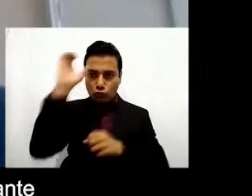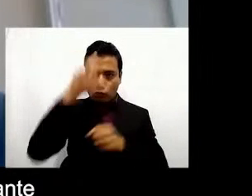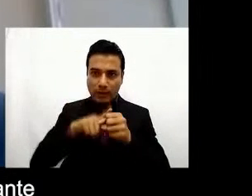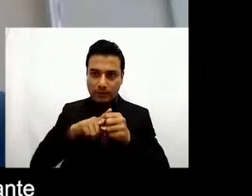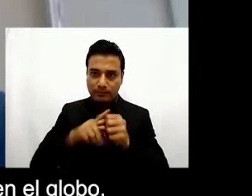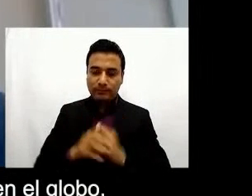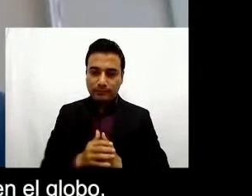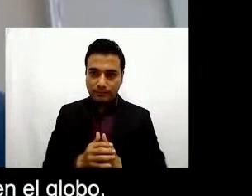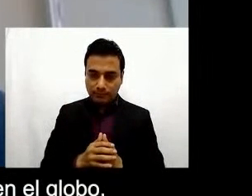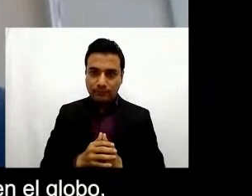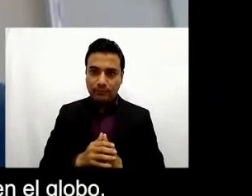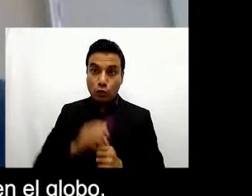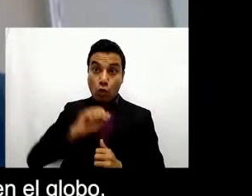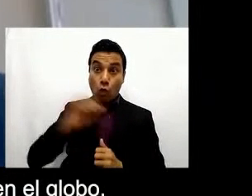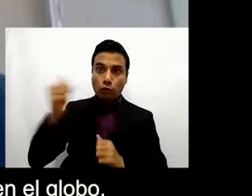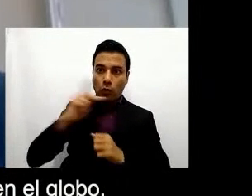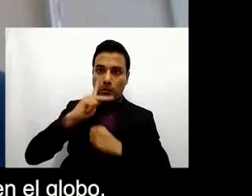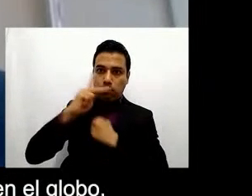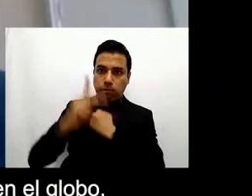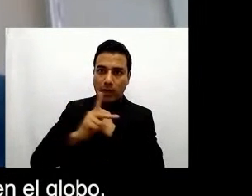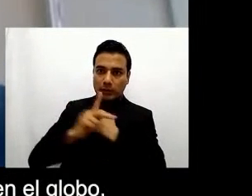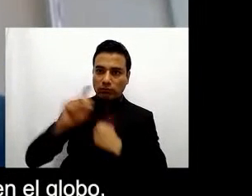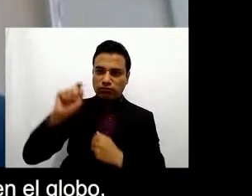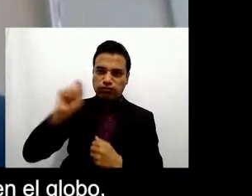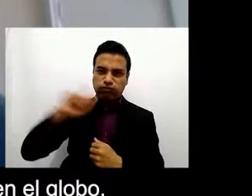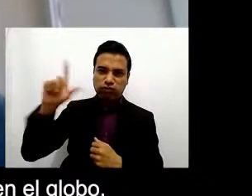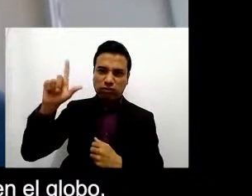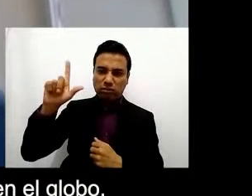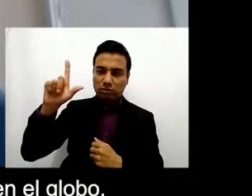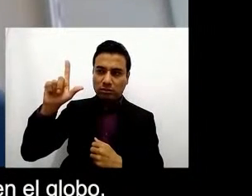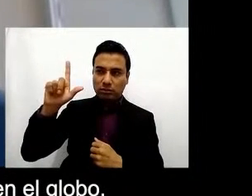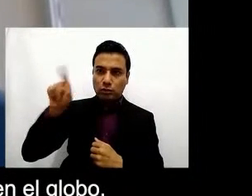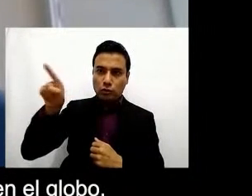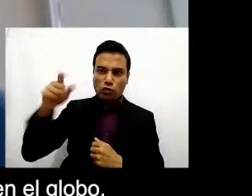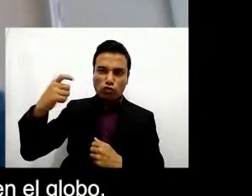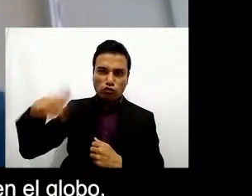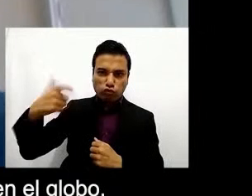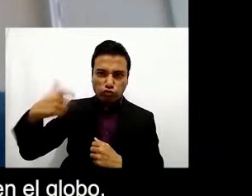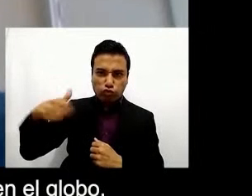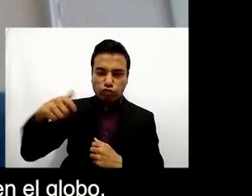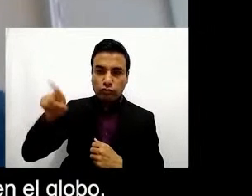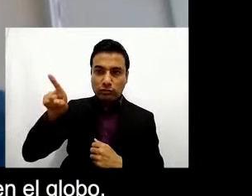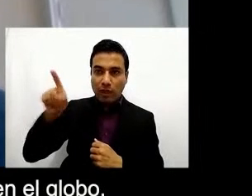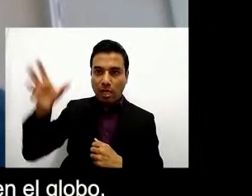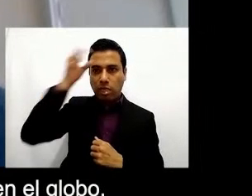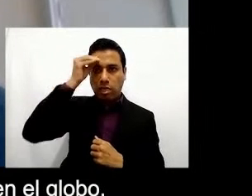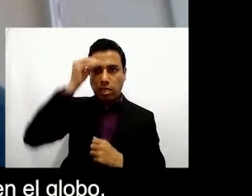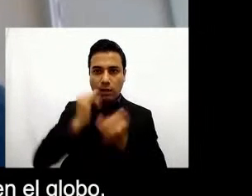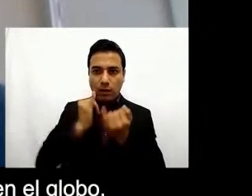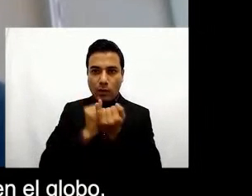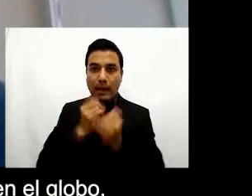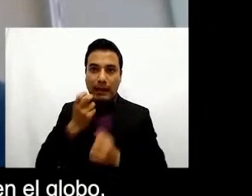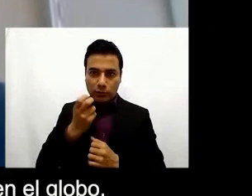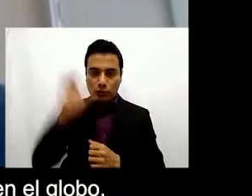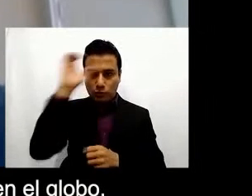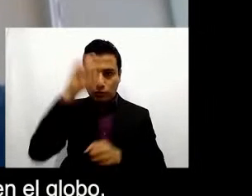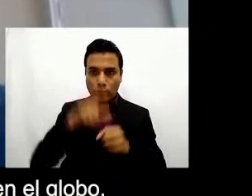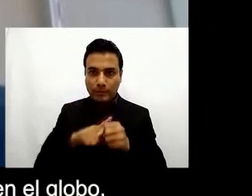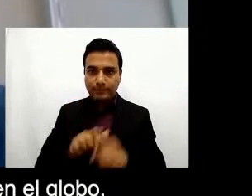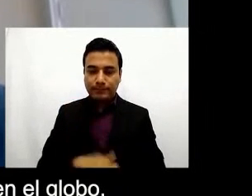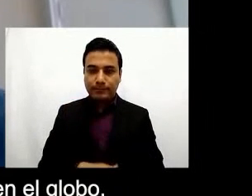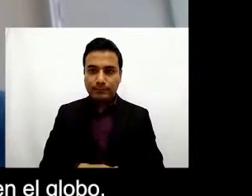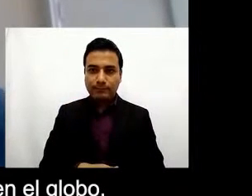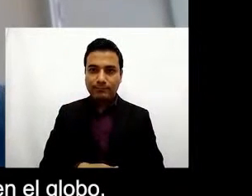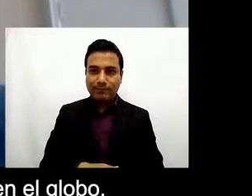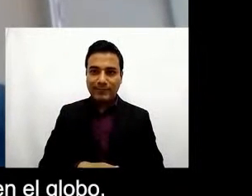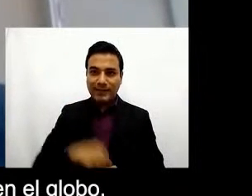países más importantes desde el punto de vista económico en el globo. Es decir, se trataría de